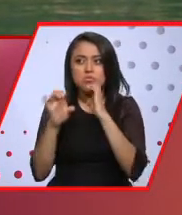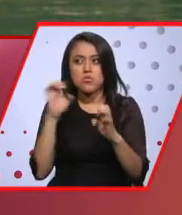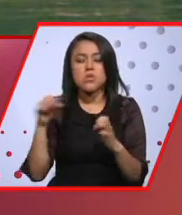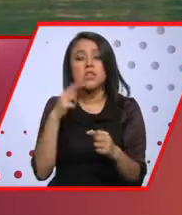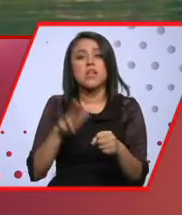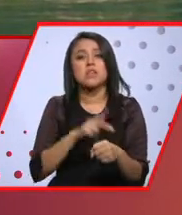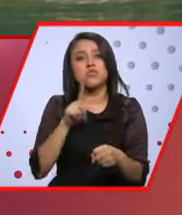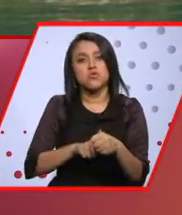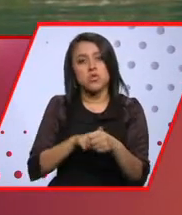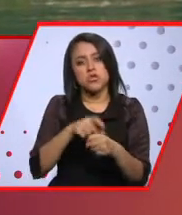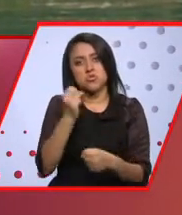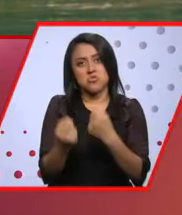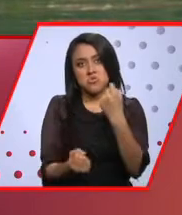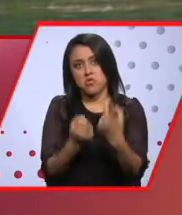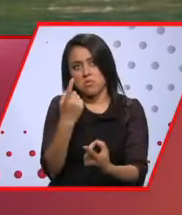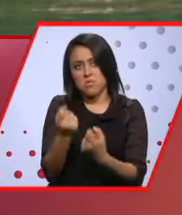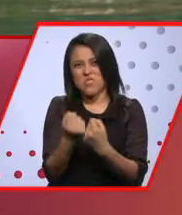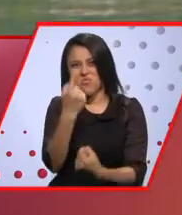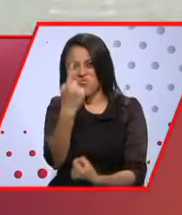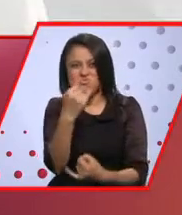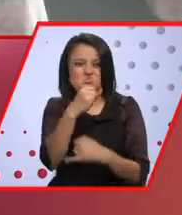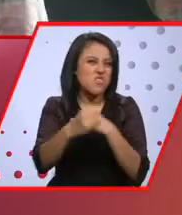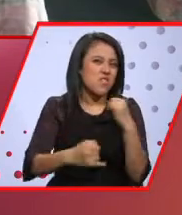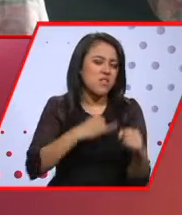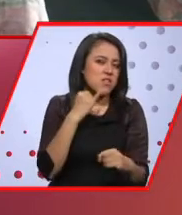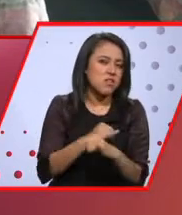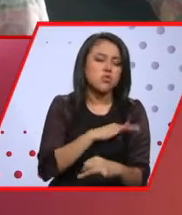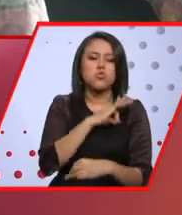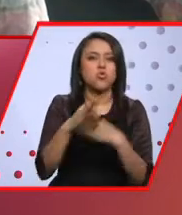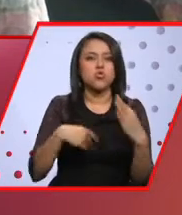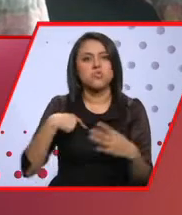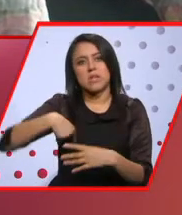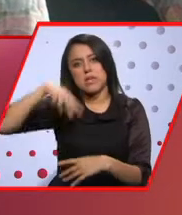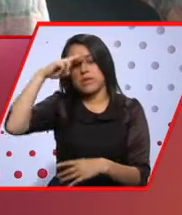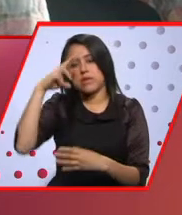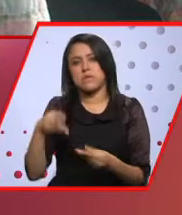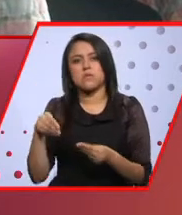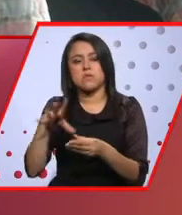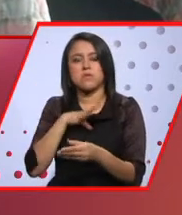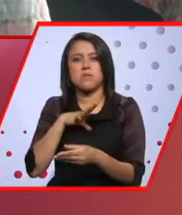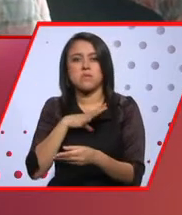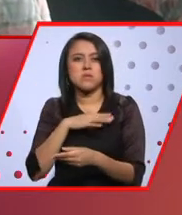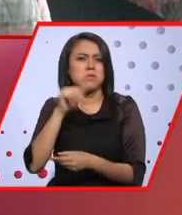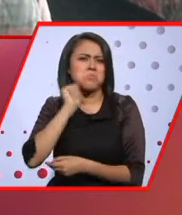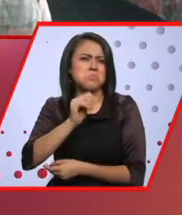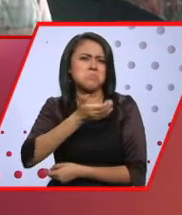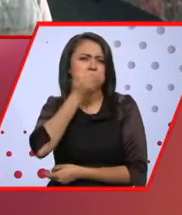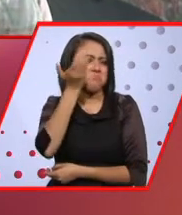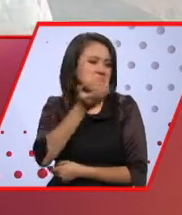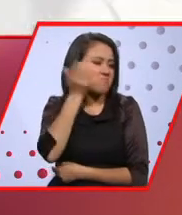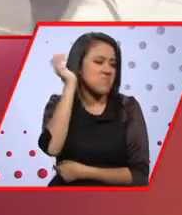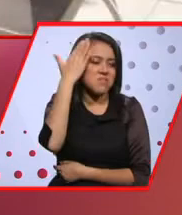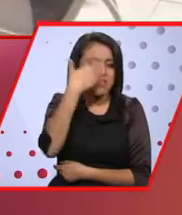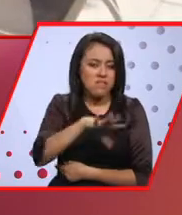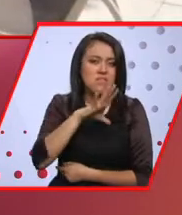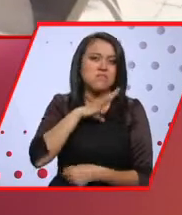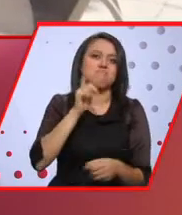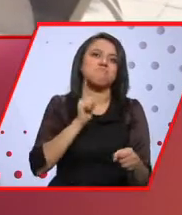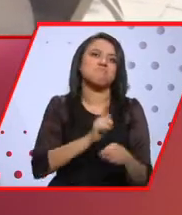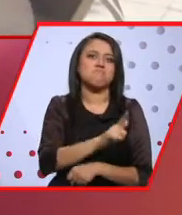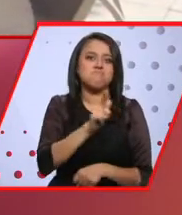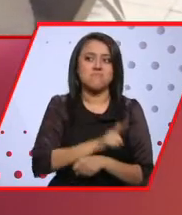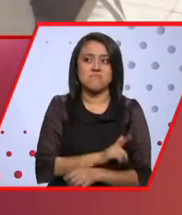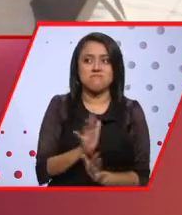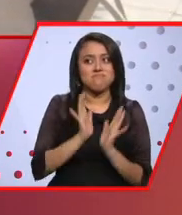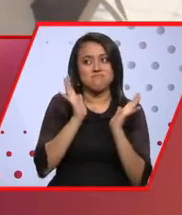agencias internacionales. Los medios de comunicación de Guatemala están tan acostumbrados a temas de corrupción que este caso no les